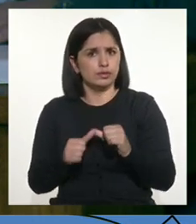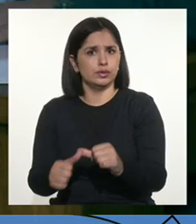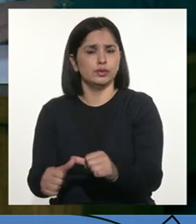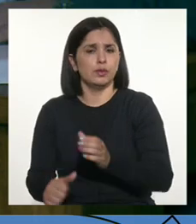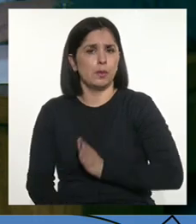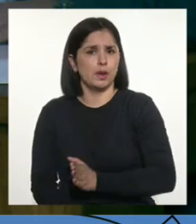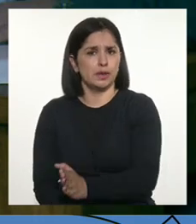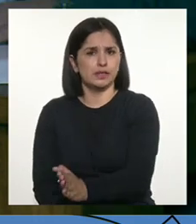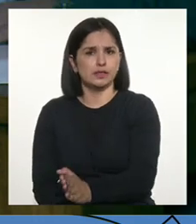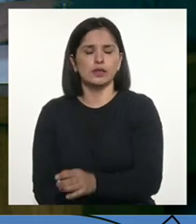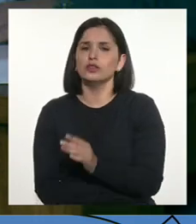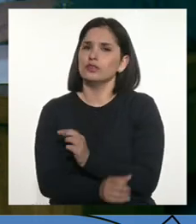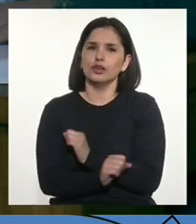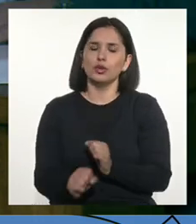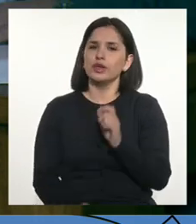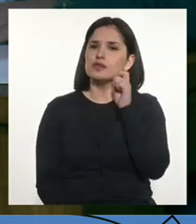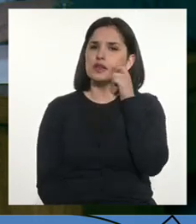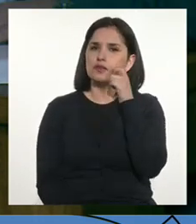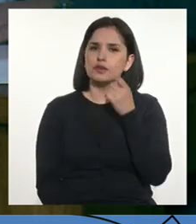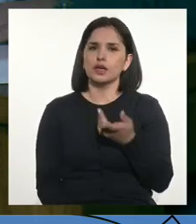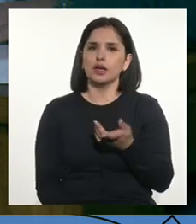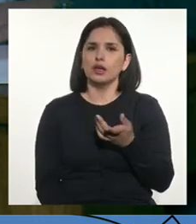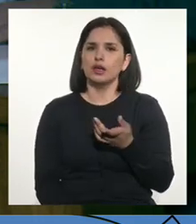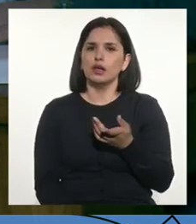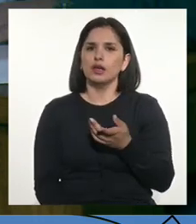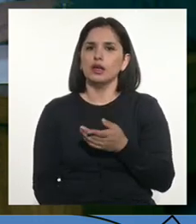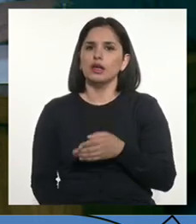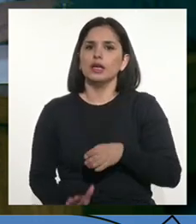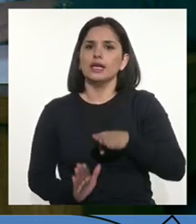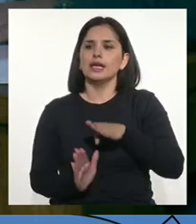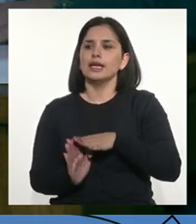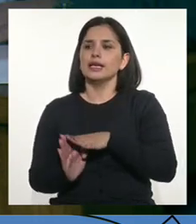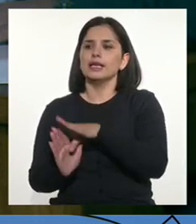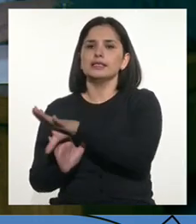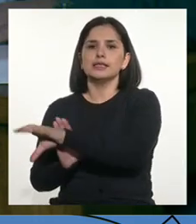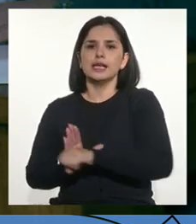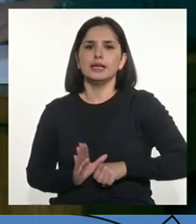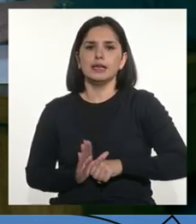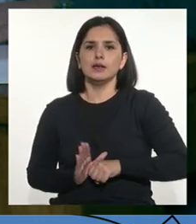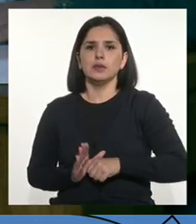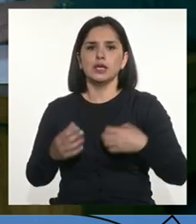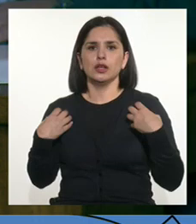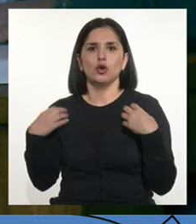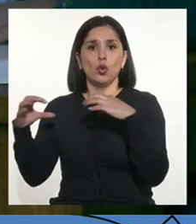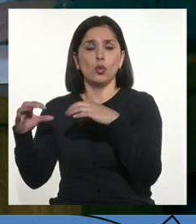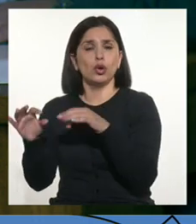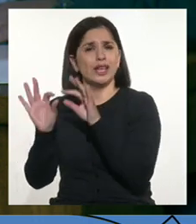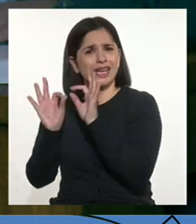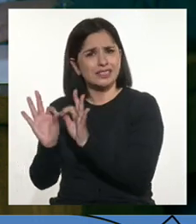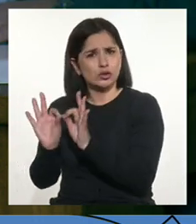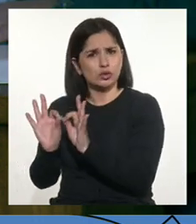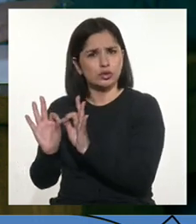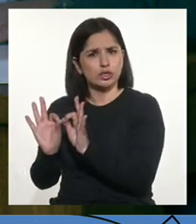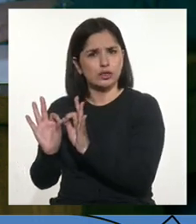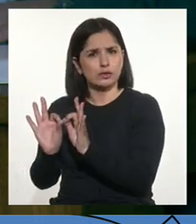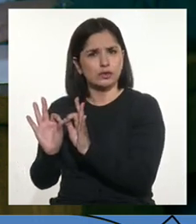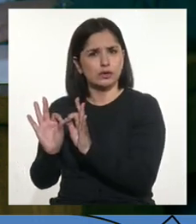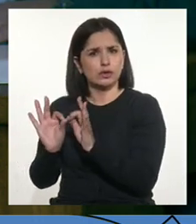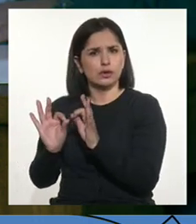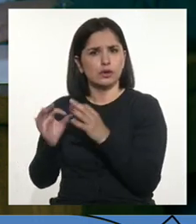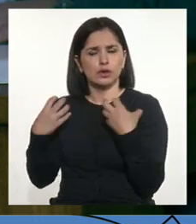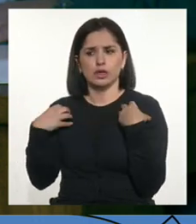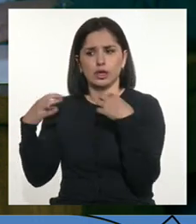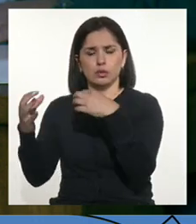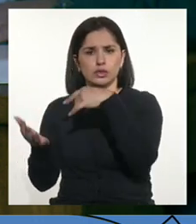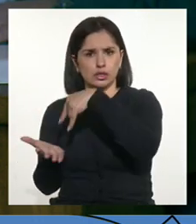tanto esto no puede significar que se reste al congreso nacional una atribución exclusiva que es la que lo corresponde y